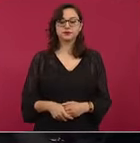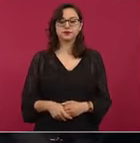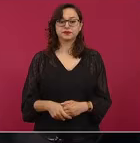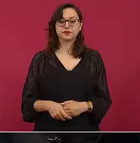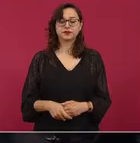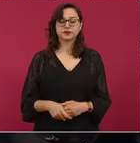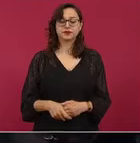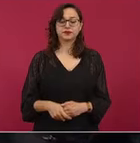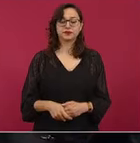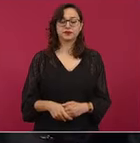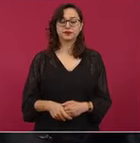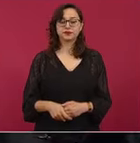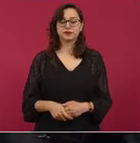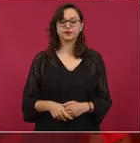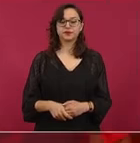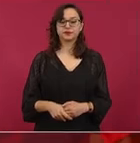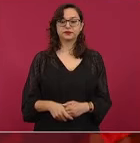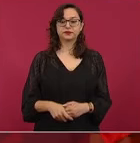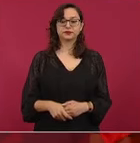Esto es básicamente.